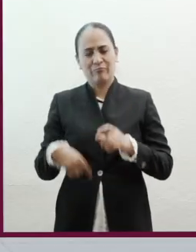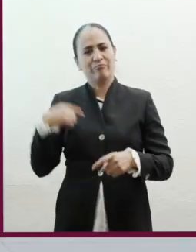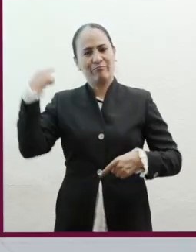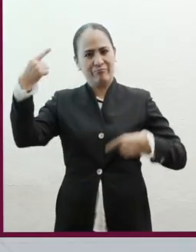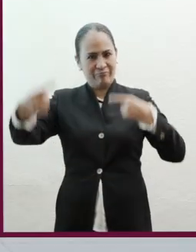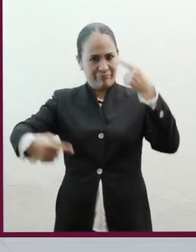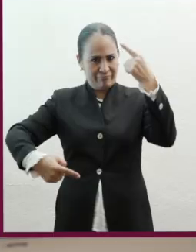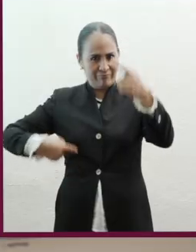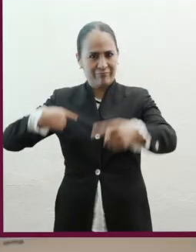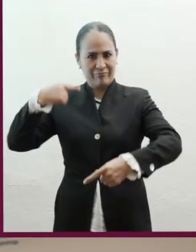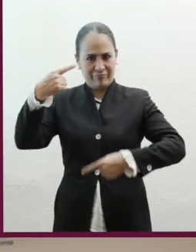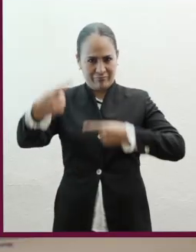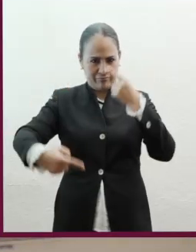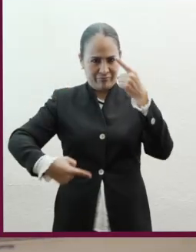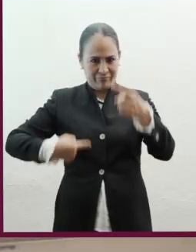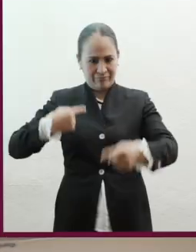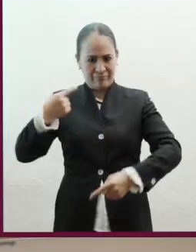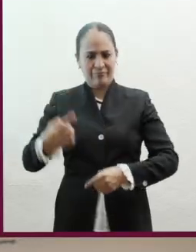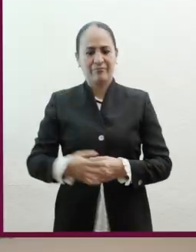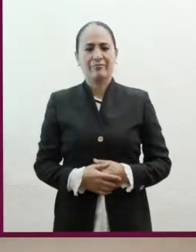Círculos al frente.